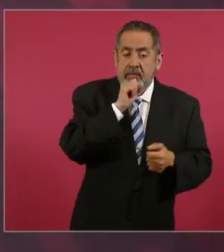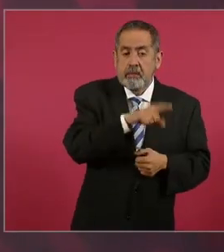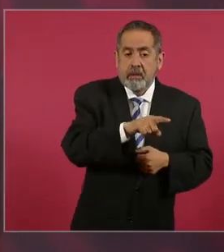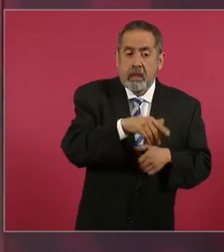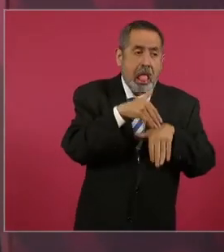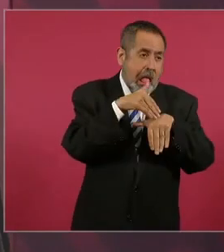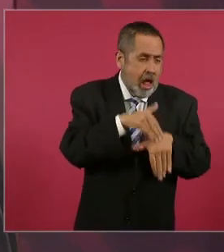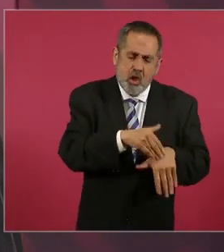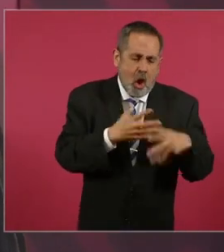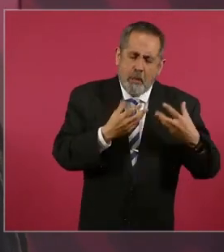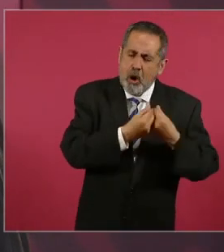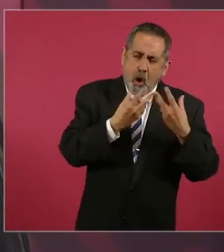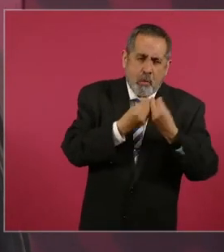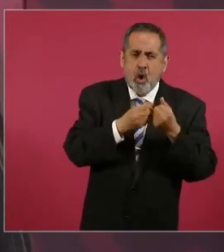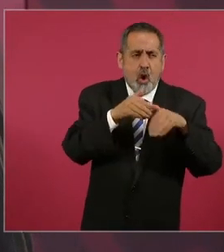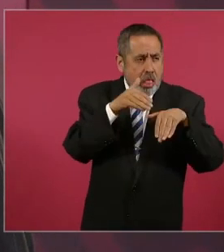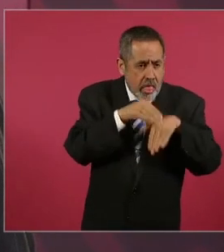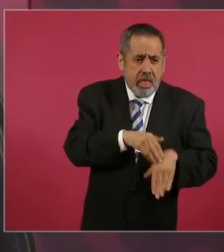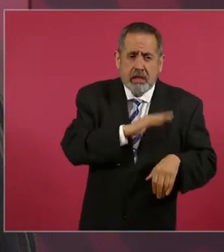realistas,